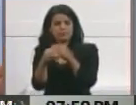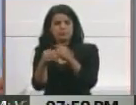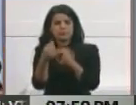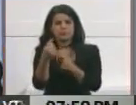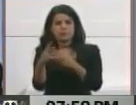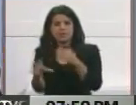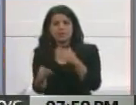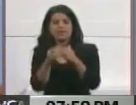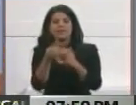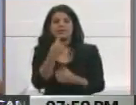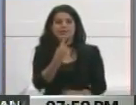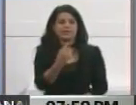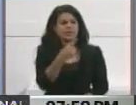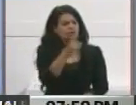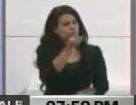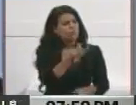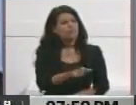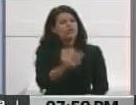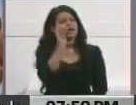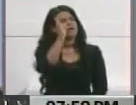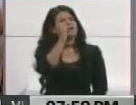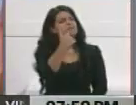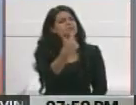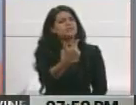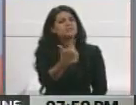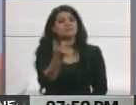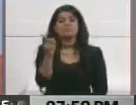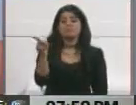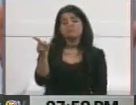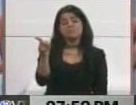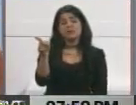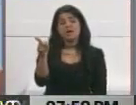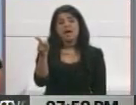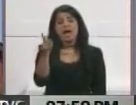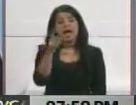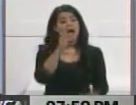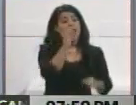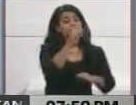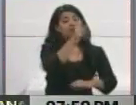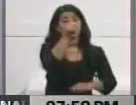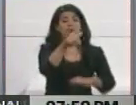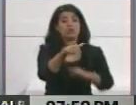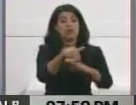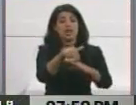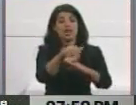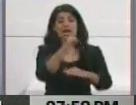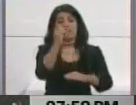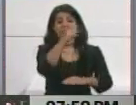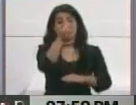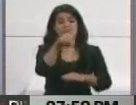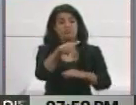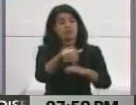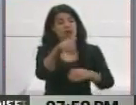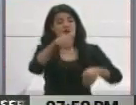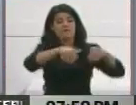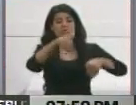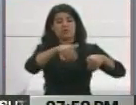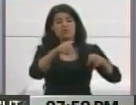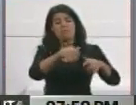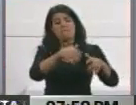no la legitimidad es la palabra electoral Popular de la asamblea nacional como mayor a la del presidente de la